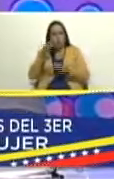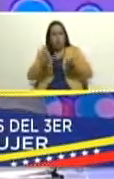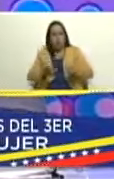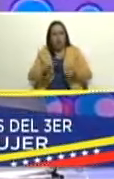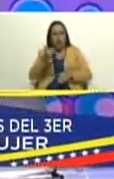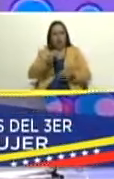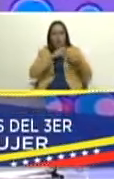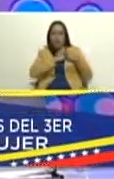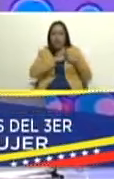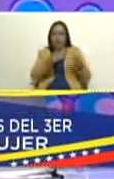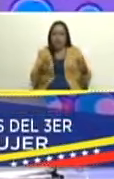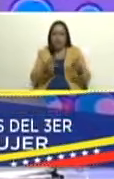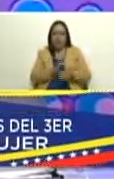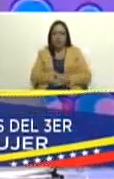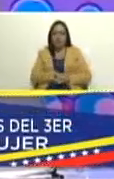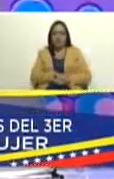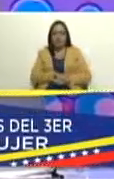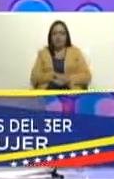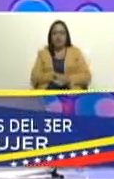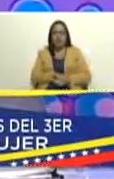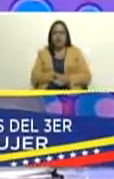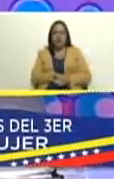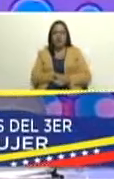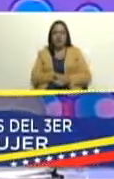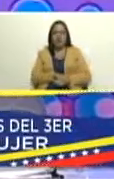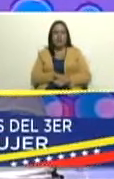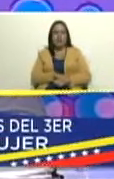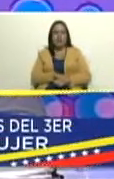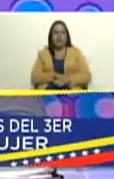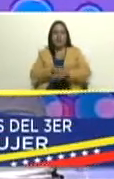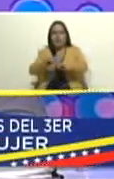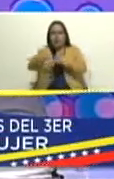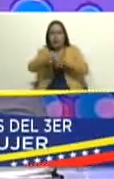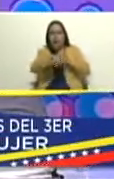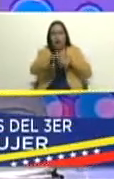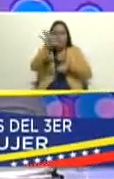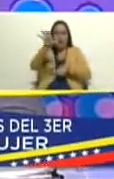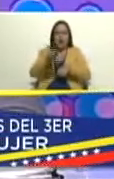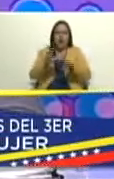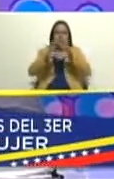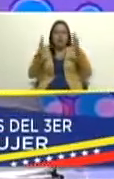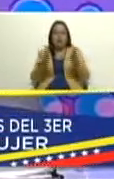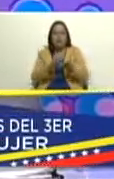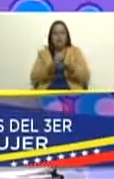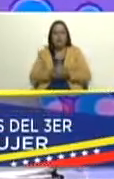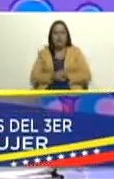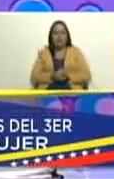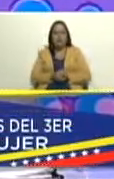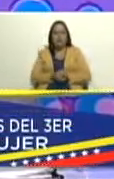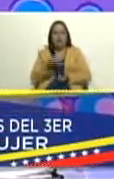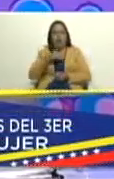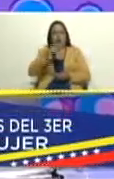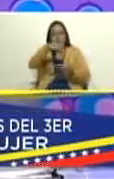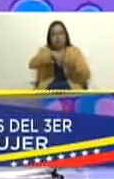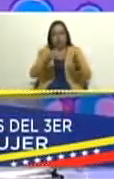voluntaria, a diferencia de la mayoría de los países del mundo. Cuando estábamos en la cuarentena